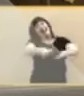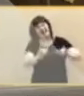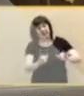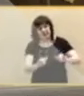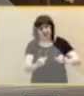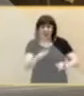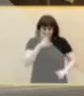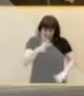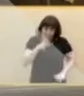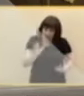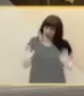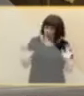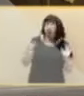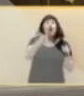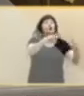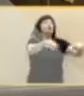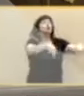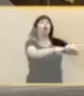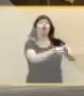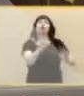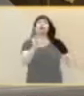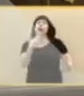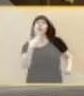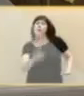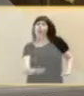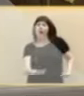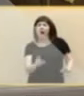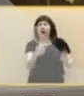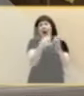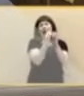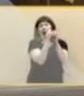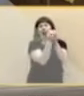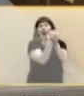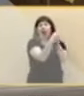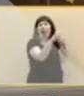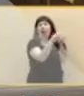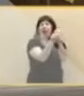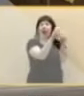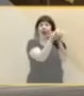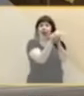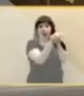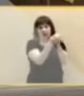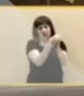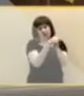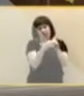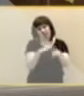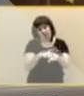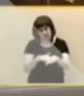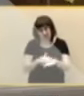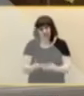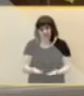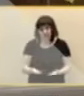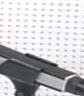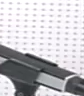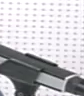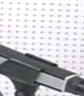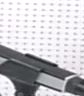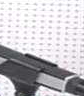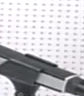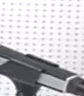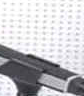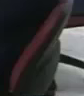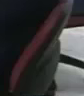parte argumental y ya no te puedo llevar la contraria. Podemos recuperar. Vamos a recuperar a Ábalos, PSPV, que ahora está defendiendo a los